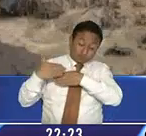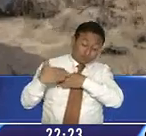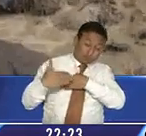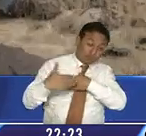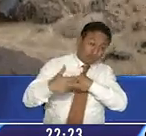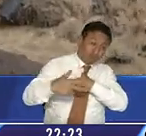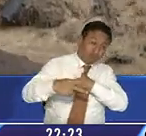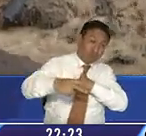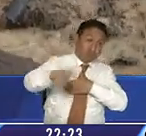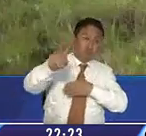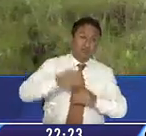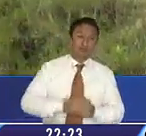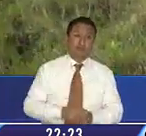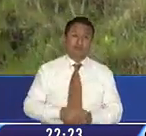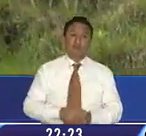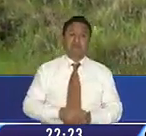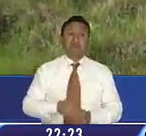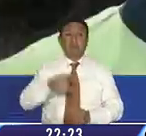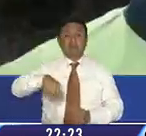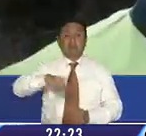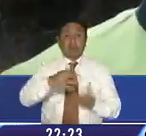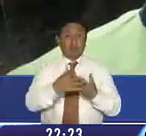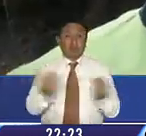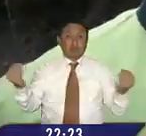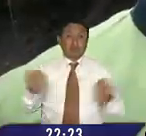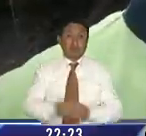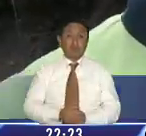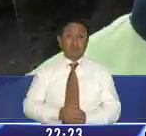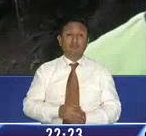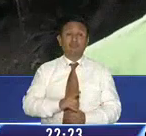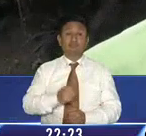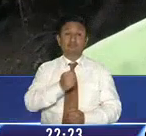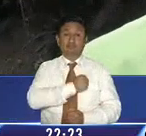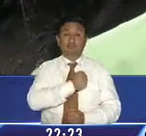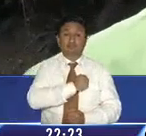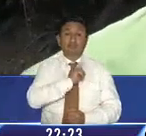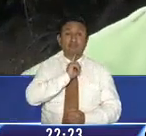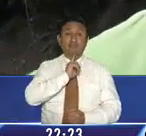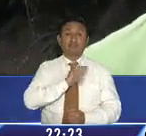abajo. Estuvo desaparecido por algunos días. Y justo que el tío se vino